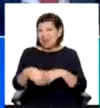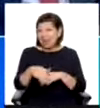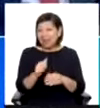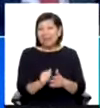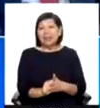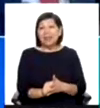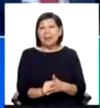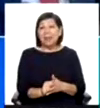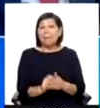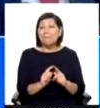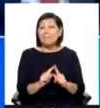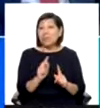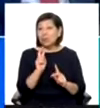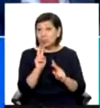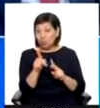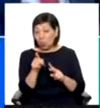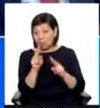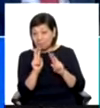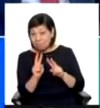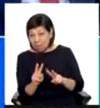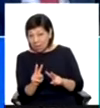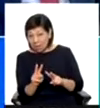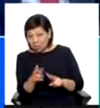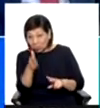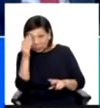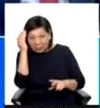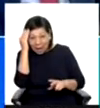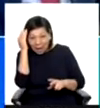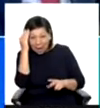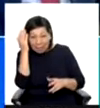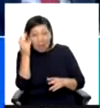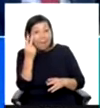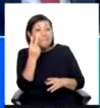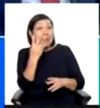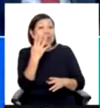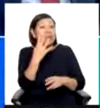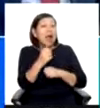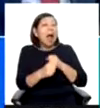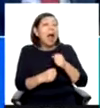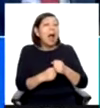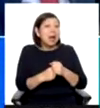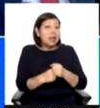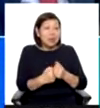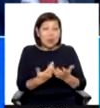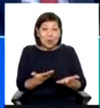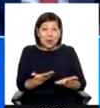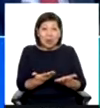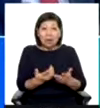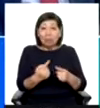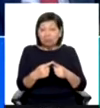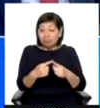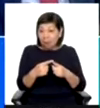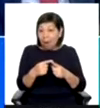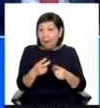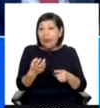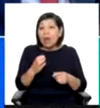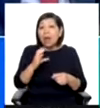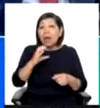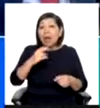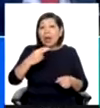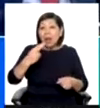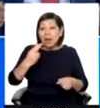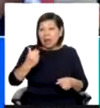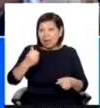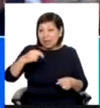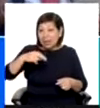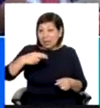Por ejemplo, si tú tienes conocimiento, hace 25 años se produjo la variedad de papa canchán, que es